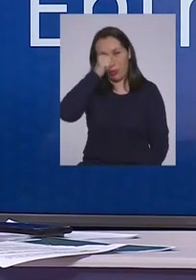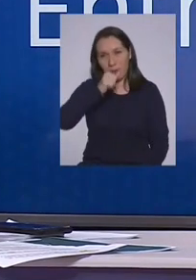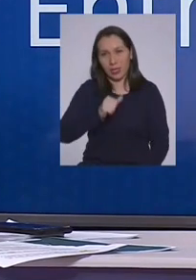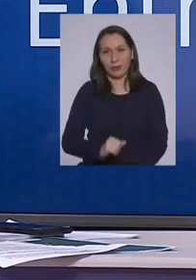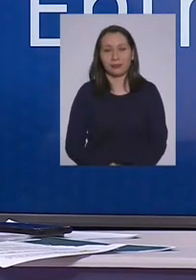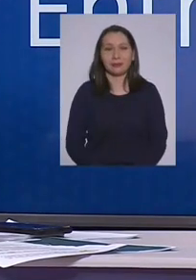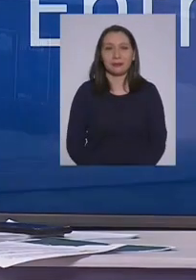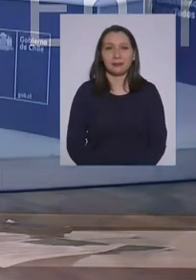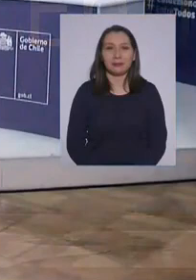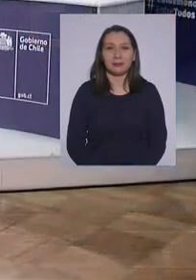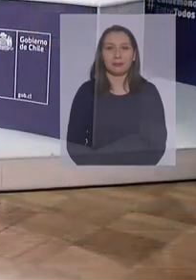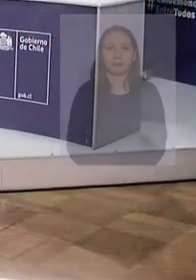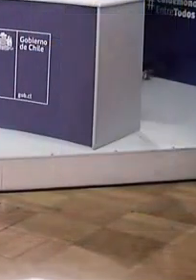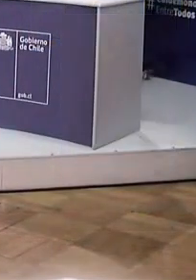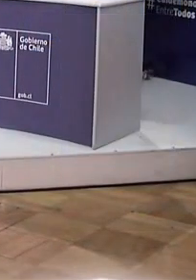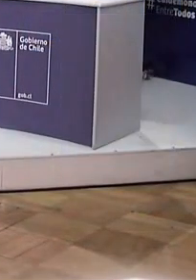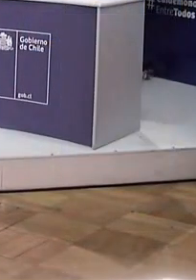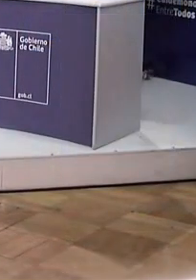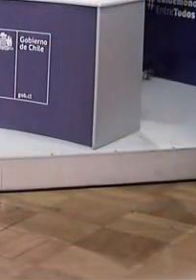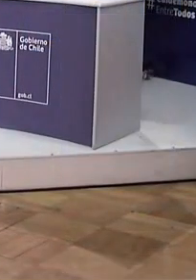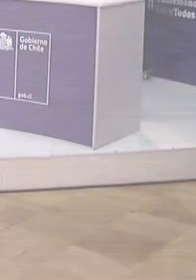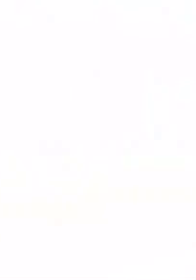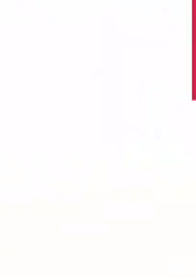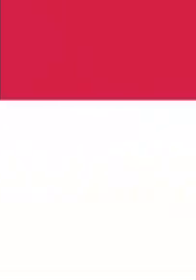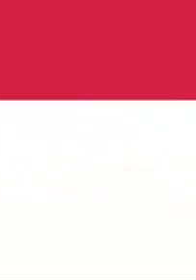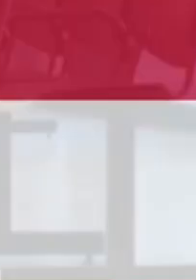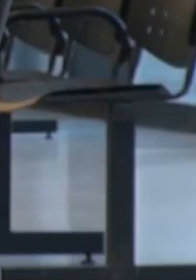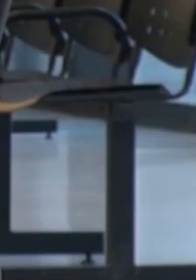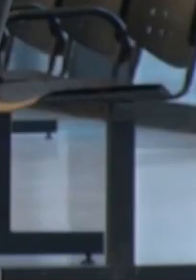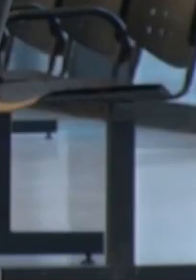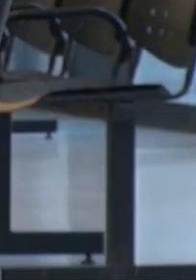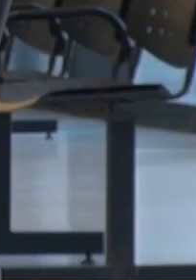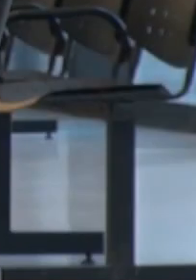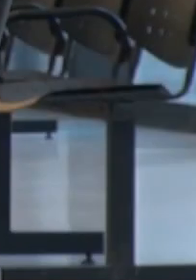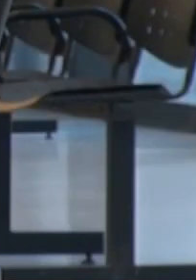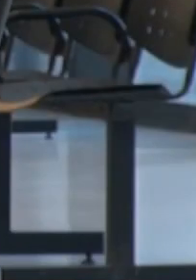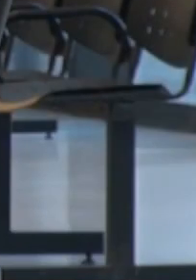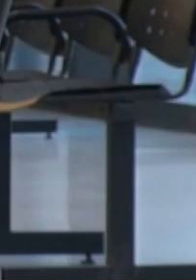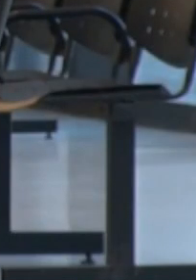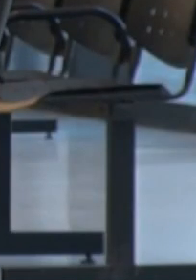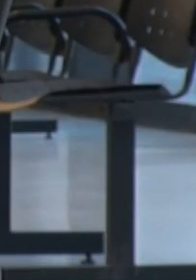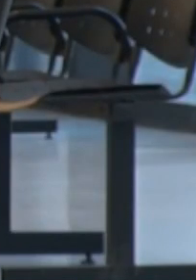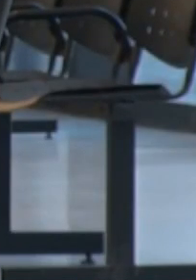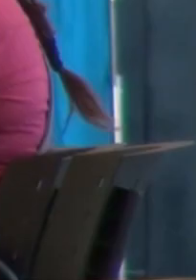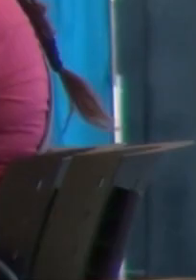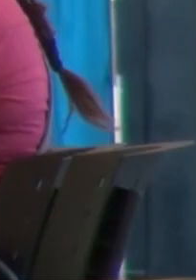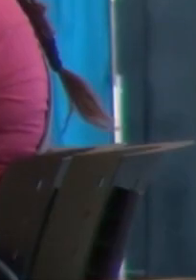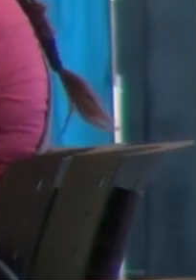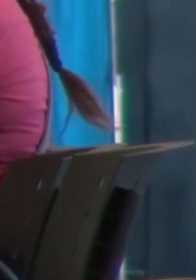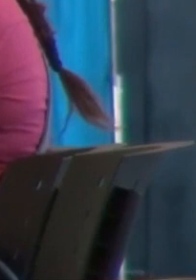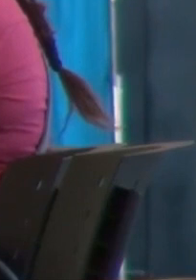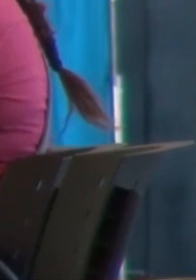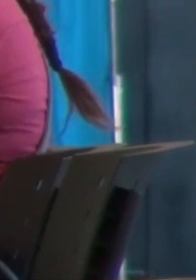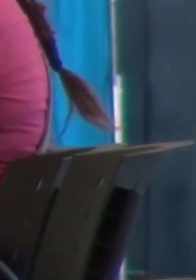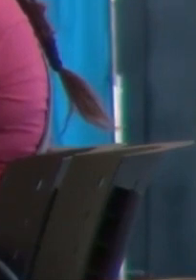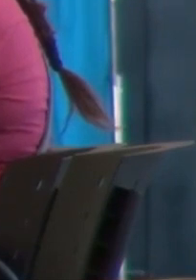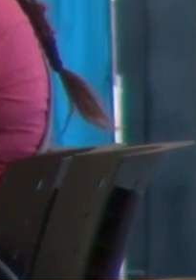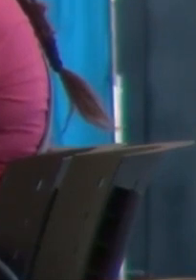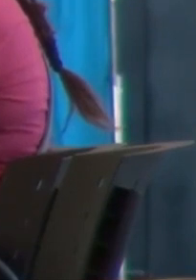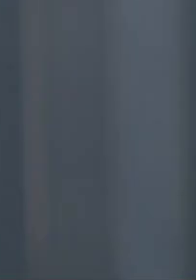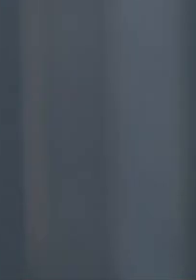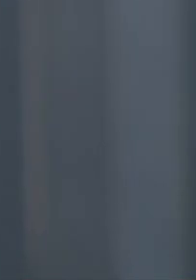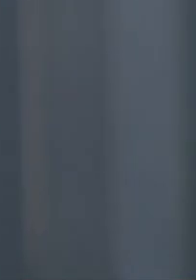domingo. Escuchábamos entonces las autoridades, en este caso subsecretarios de redes asistenciales y de salud,